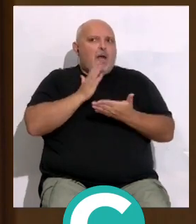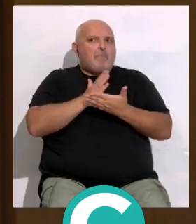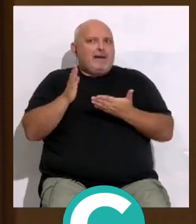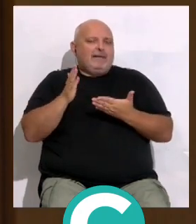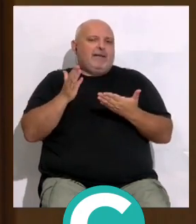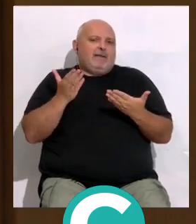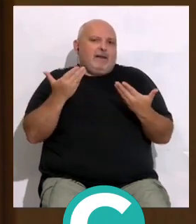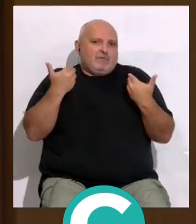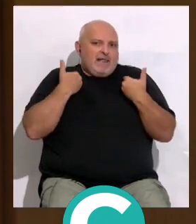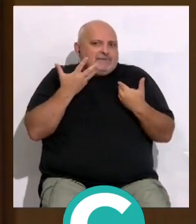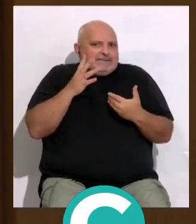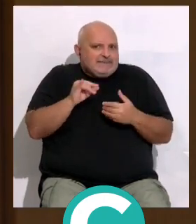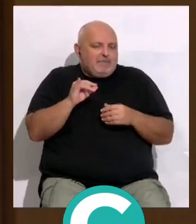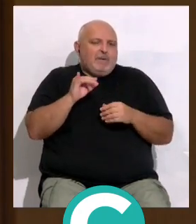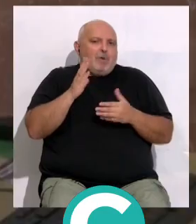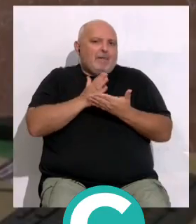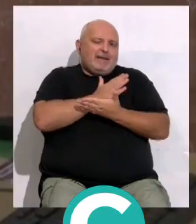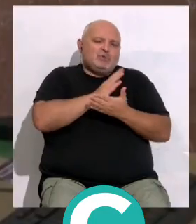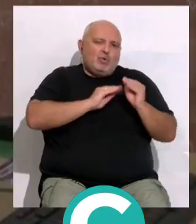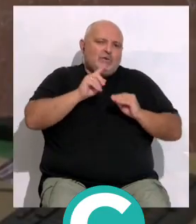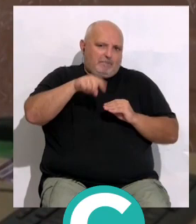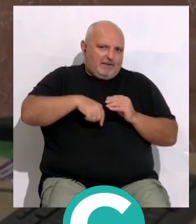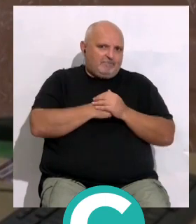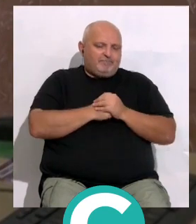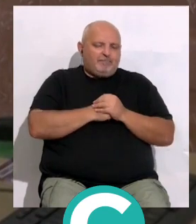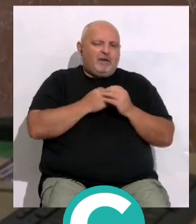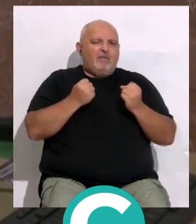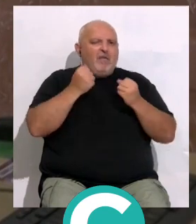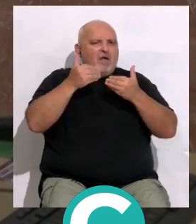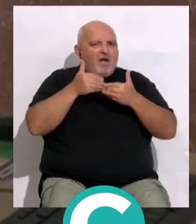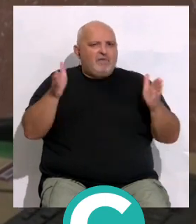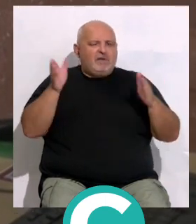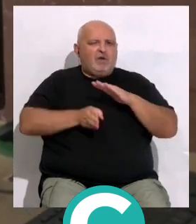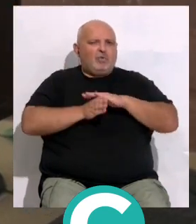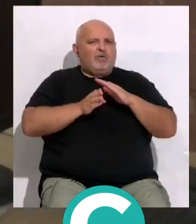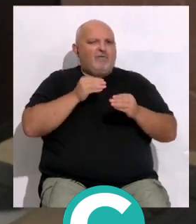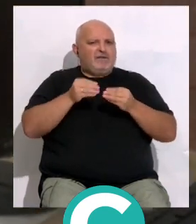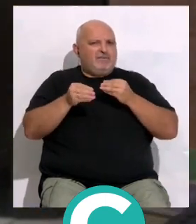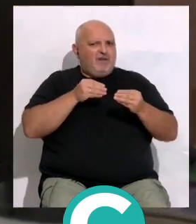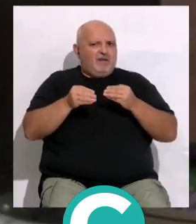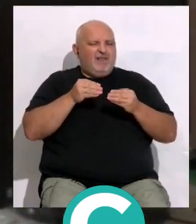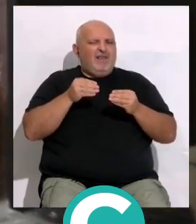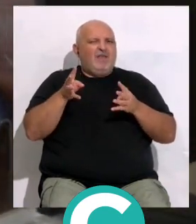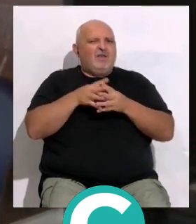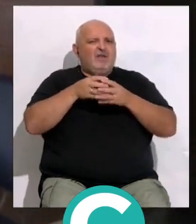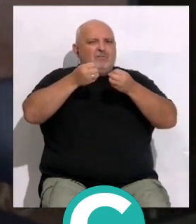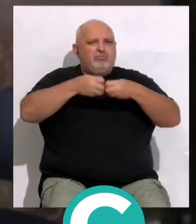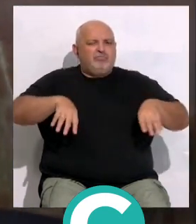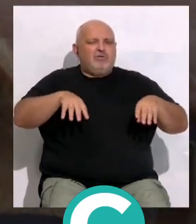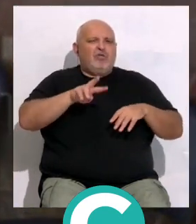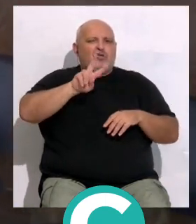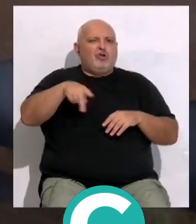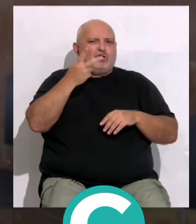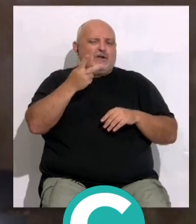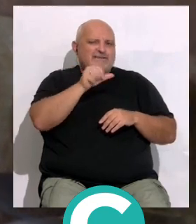tener parte de la solución. La actividad es abierta, continua y flexible, y está estructurada en sesiones de